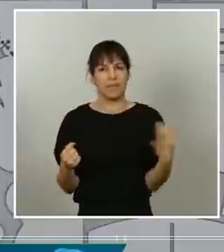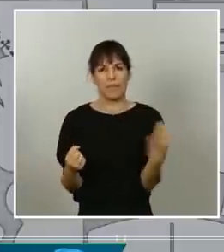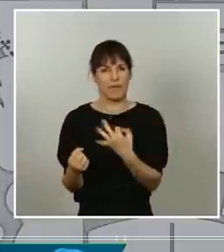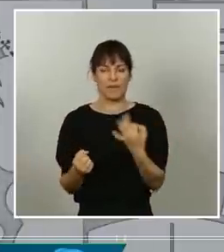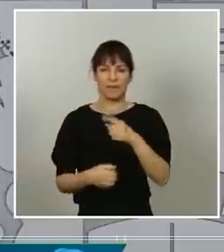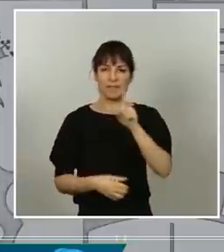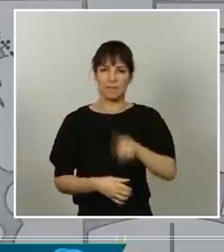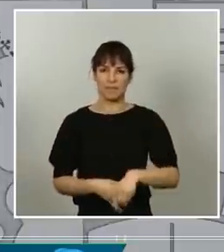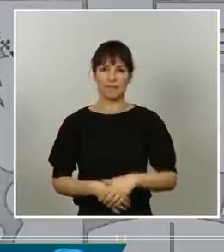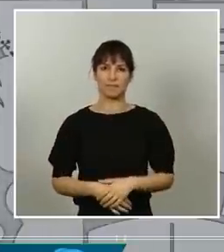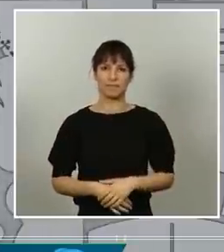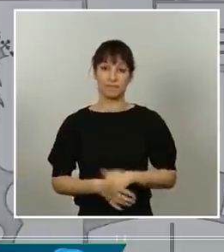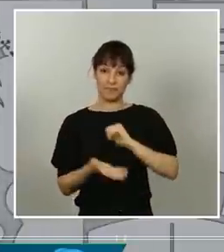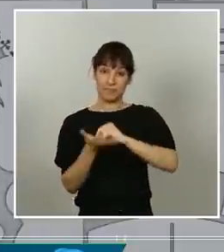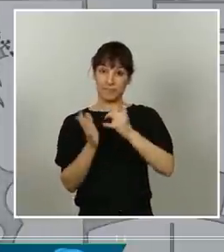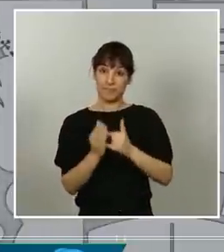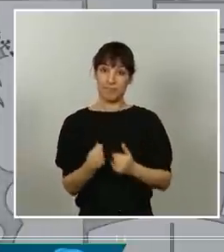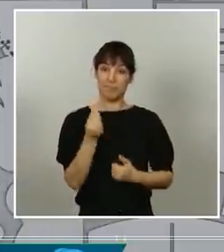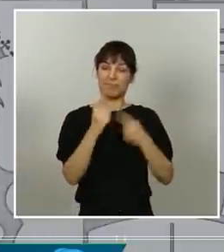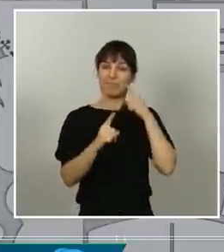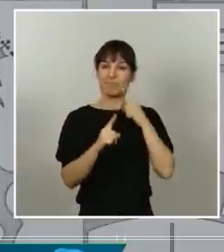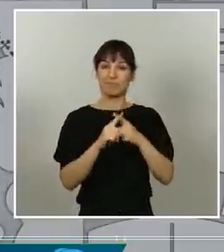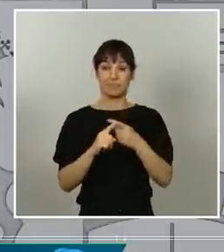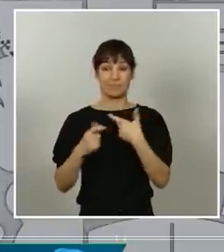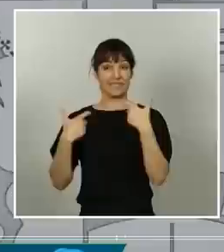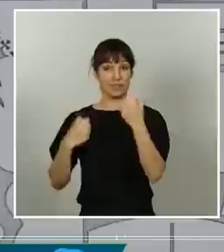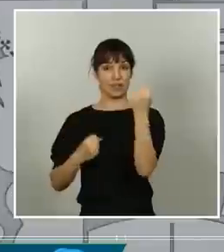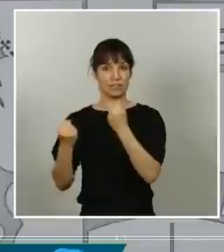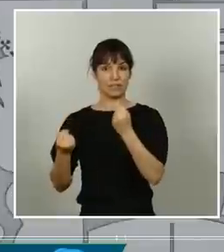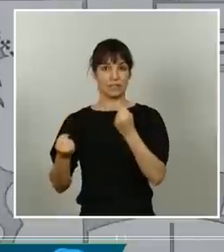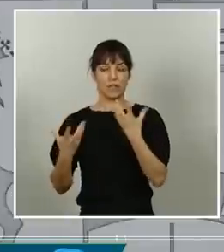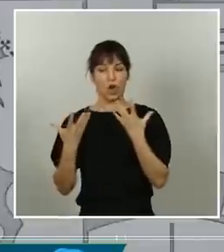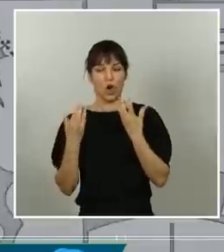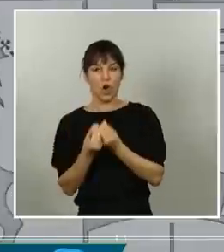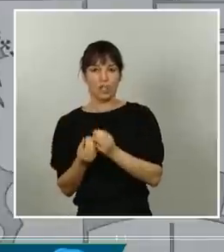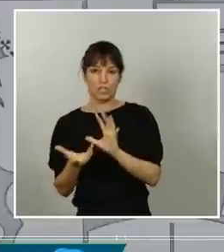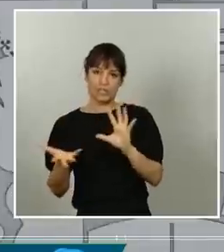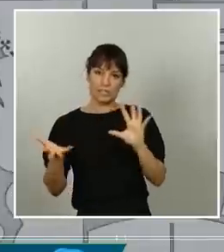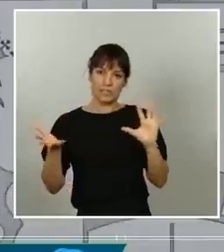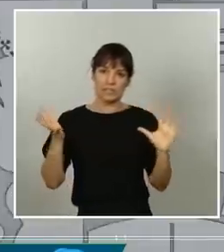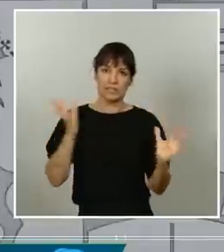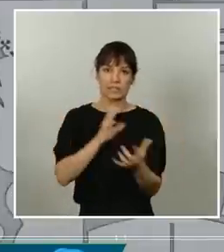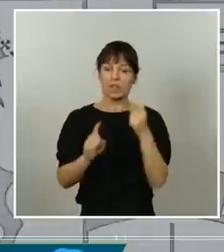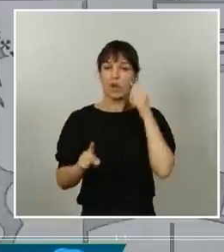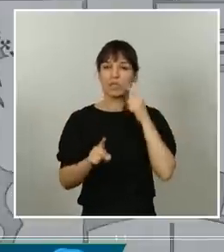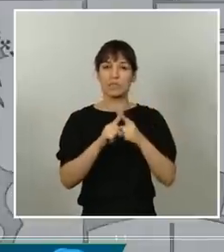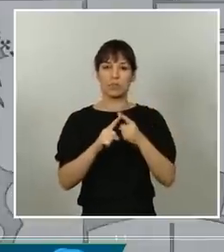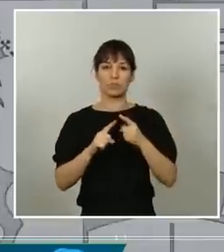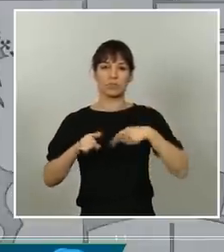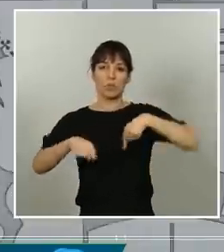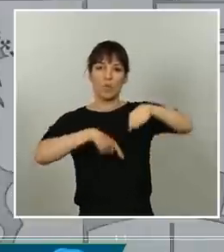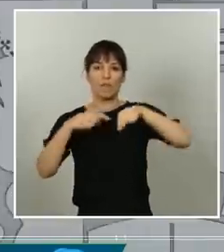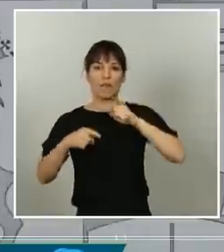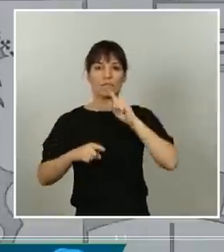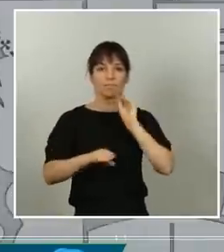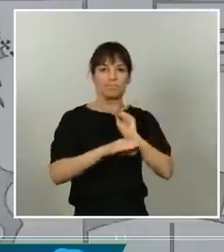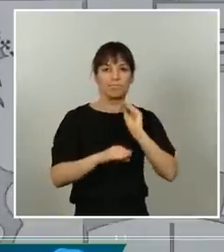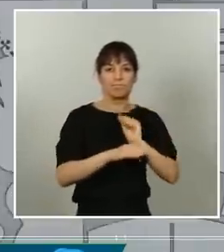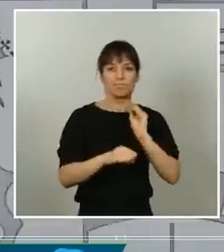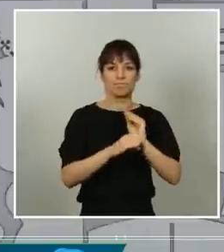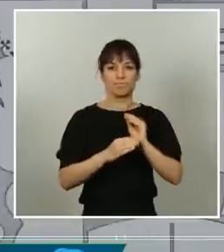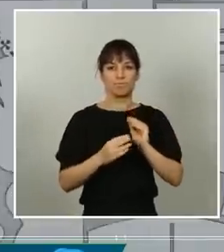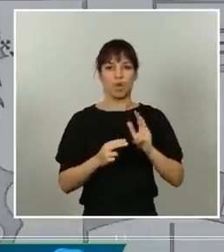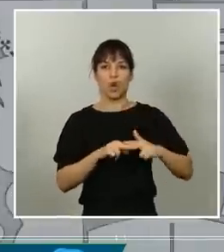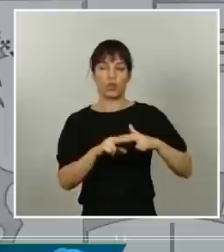esa encuesta sigue manteniendo sus expectativas y al alza, ¿no? La realidad es que la encuesta de La Razón, la que ha publicado